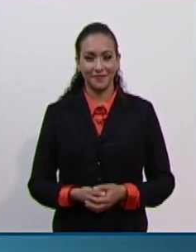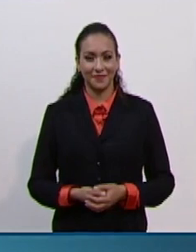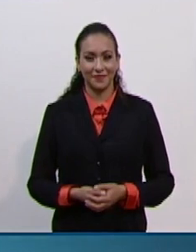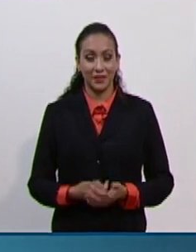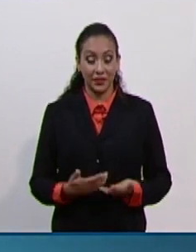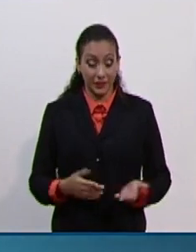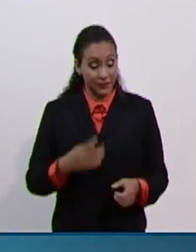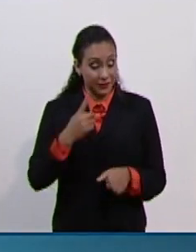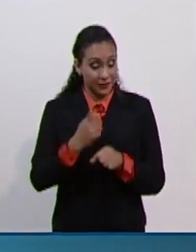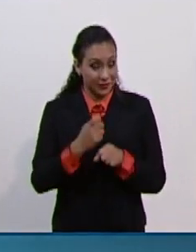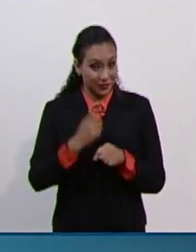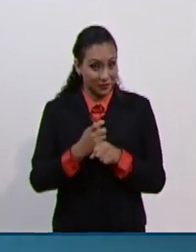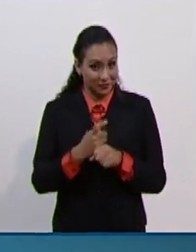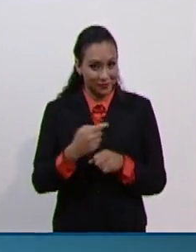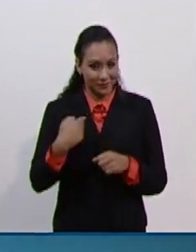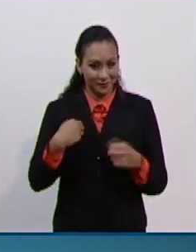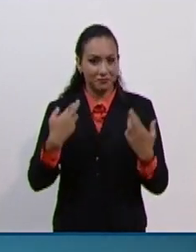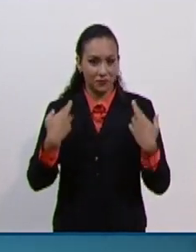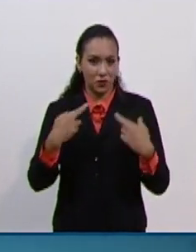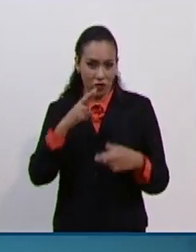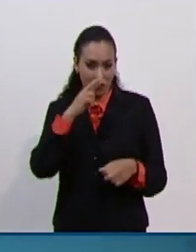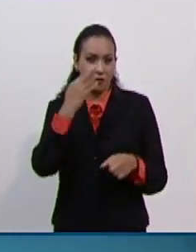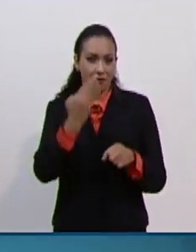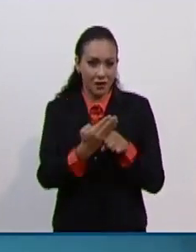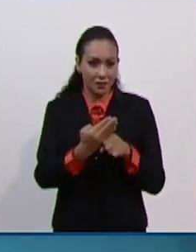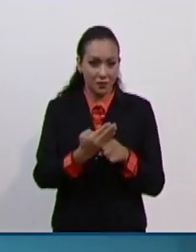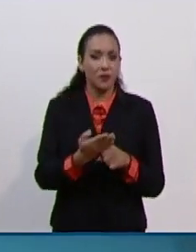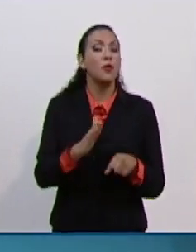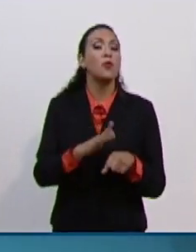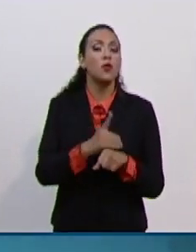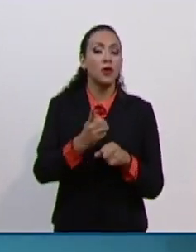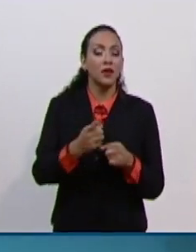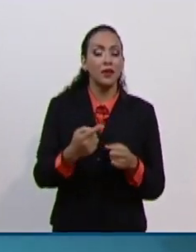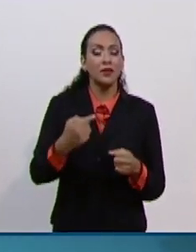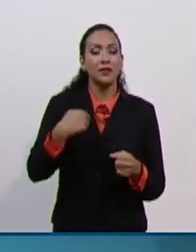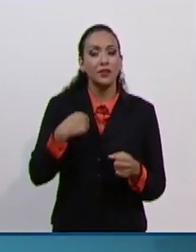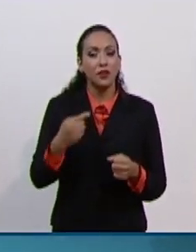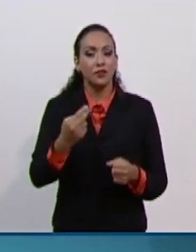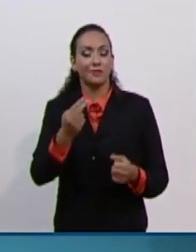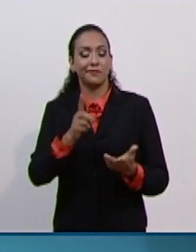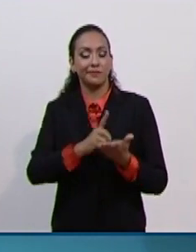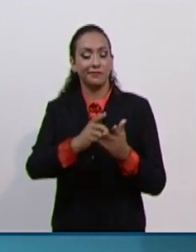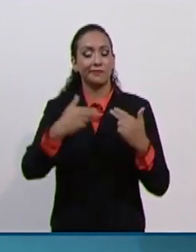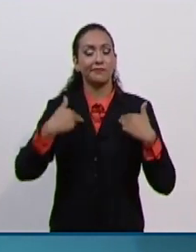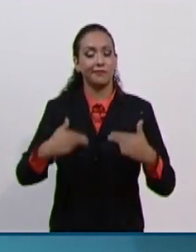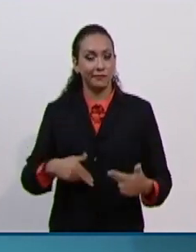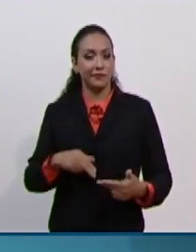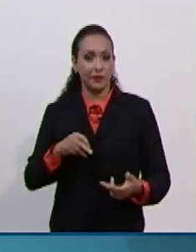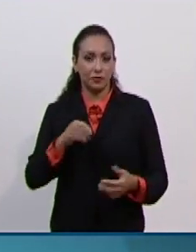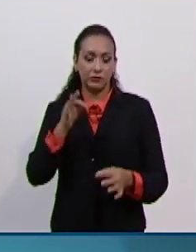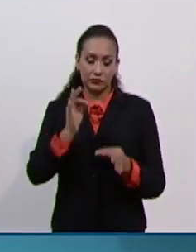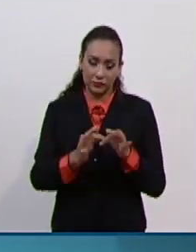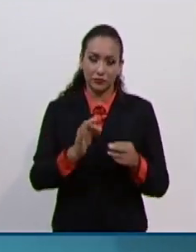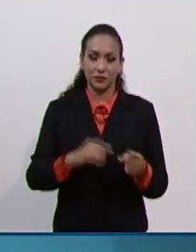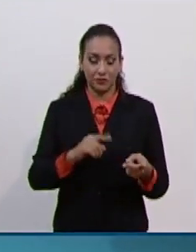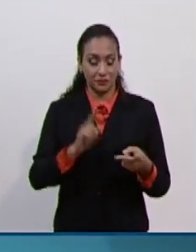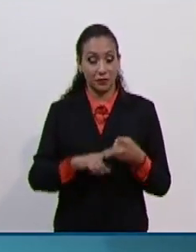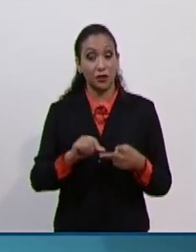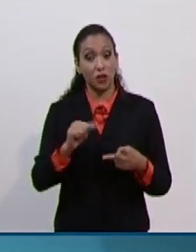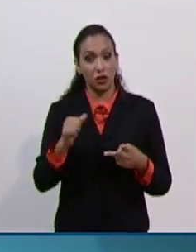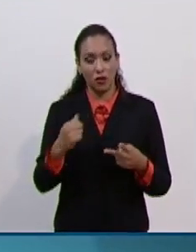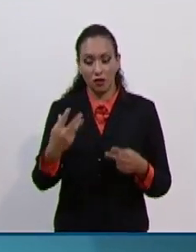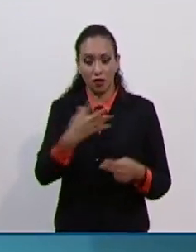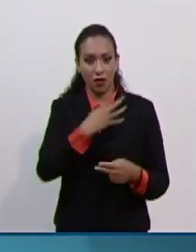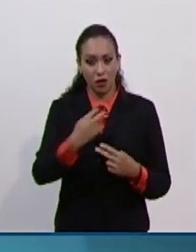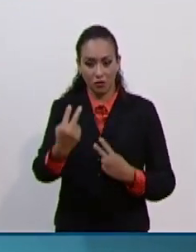Por una parte, la responsabilidad de impartir justicia con una perspectiva de derechos humanos. Y por la otra, el ejemplo que doy a